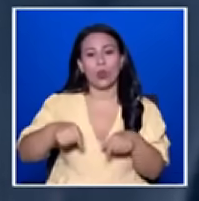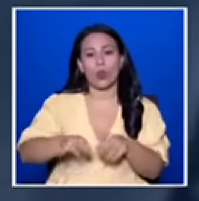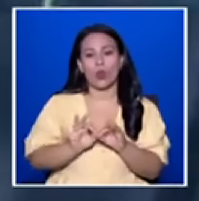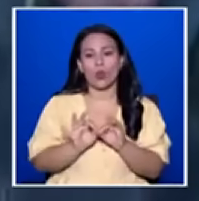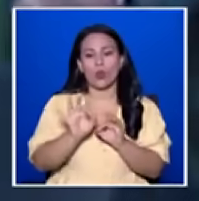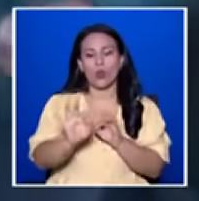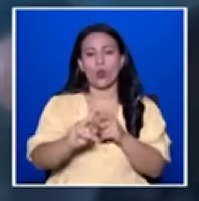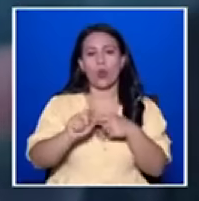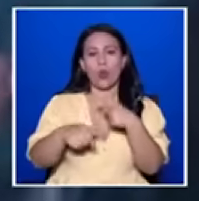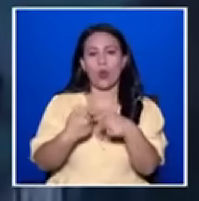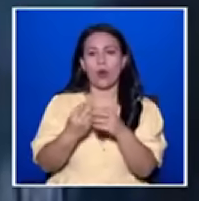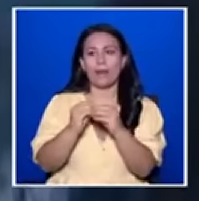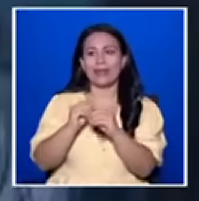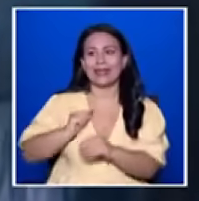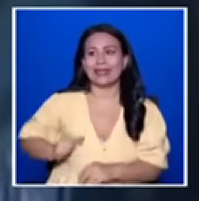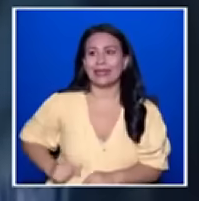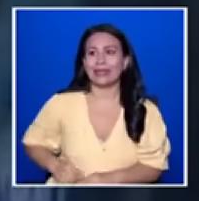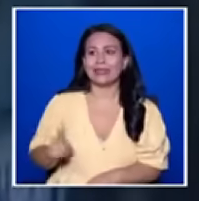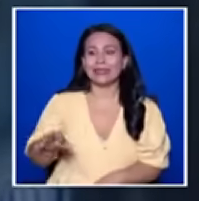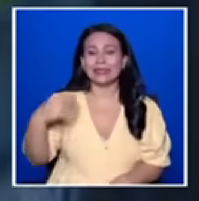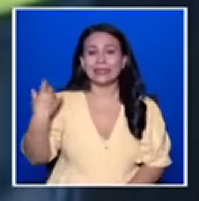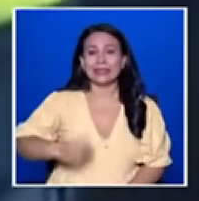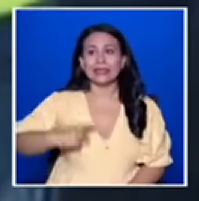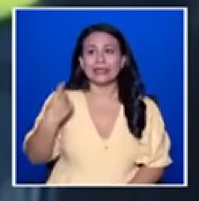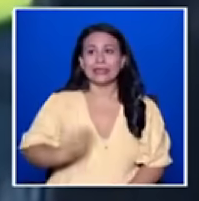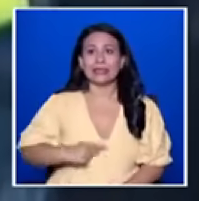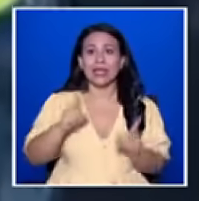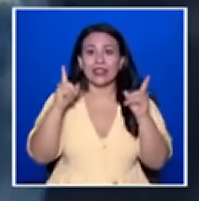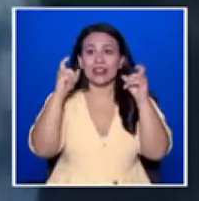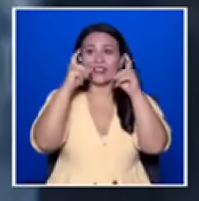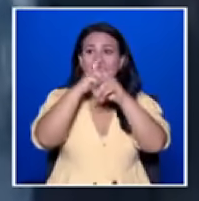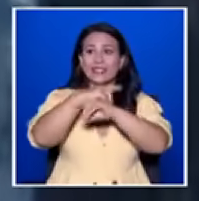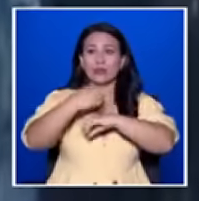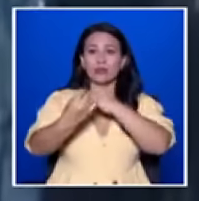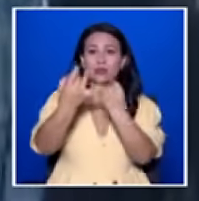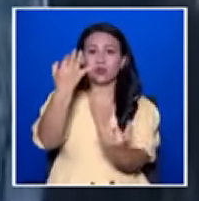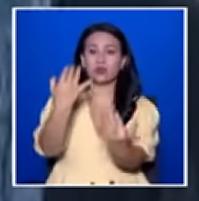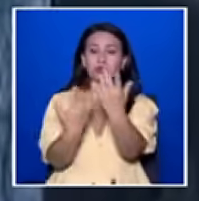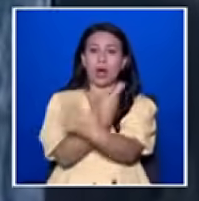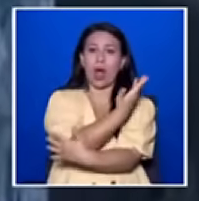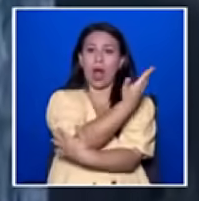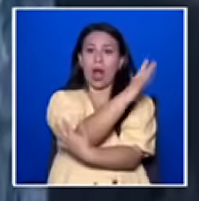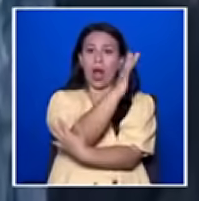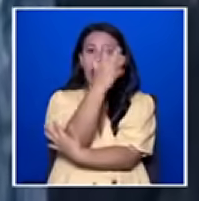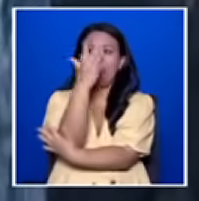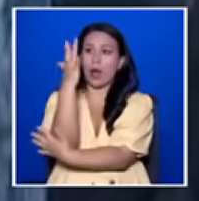nuevo enlace con el detalle de esta crisis que se vive por los incendios forestales en la capital.